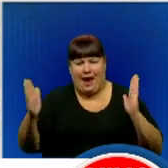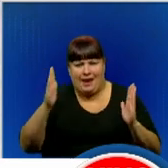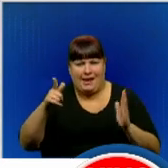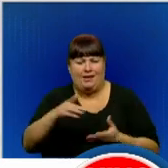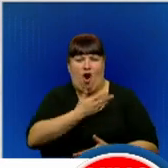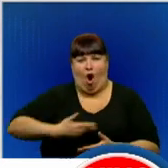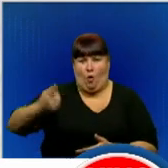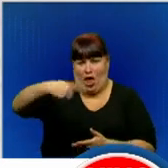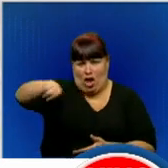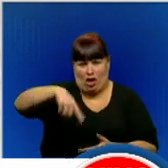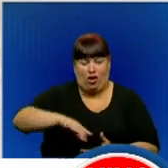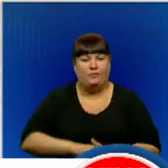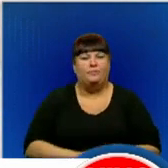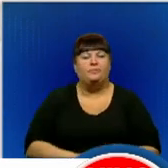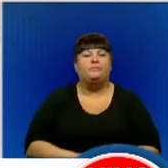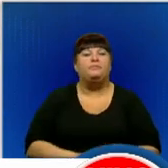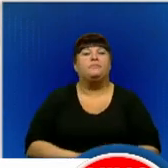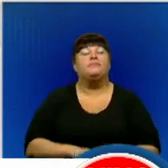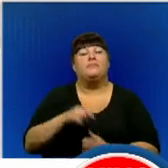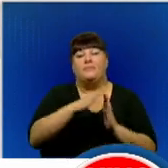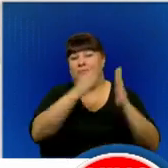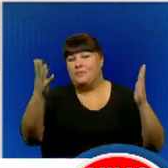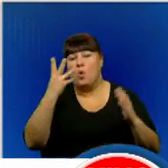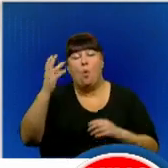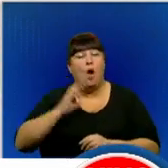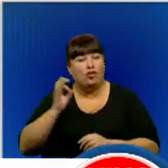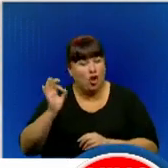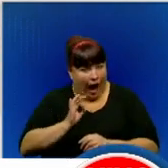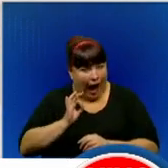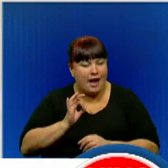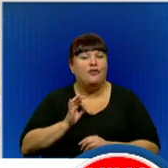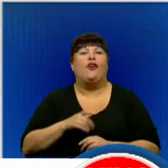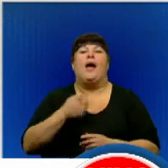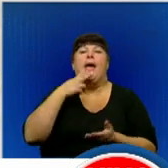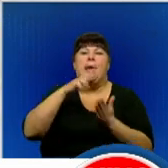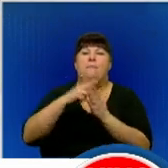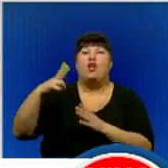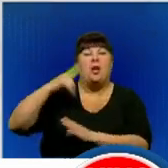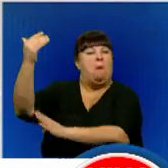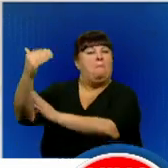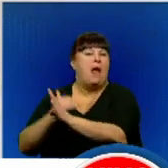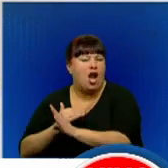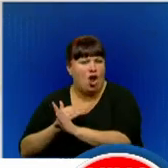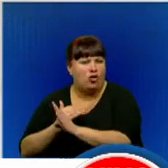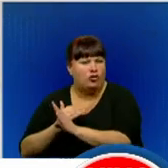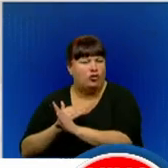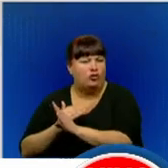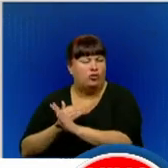los que gobernaron ustedes y en esos 4 años le bajaron impuestos a los ricos